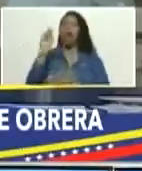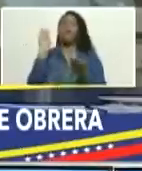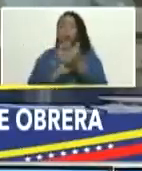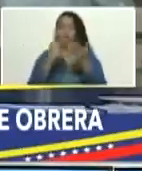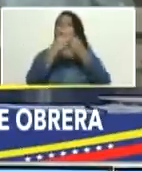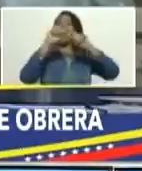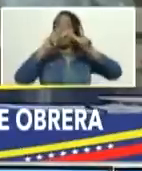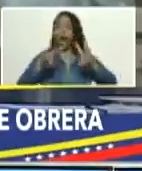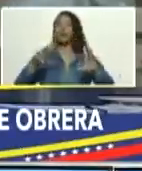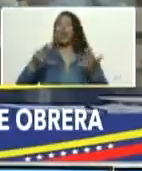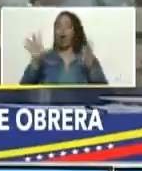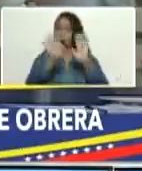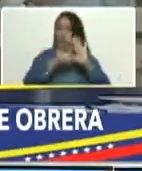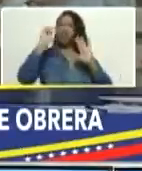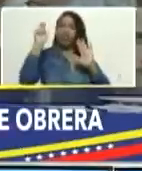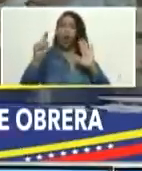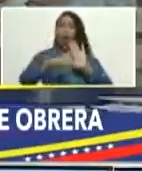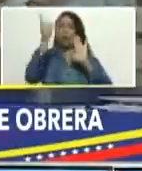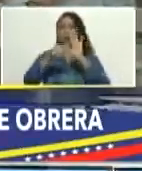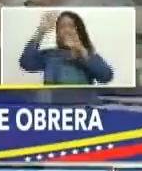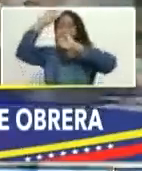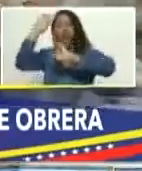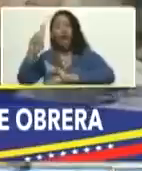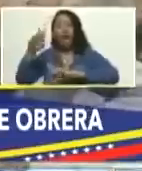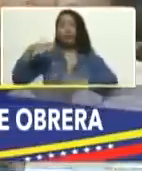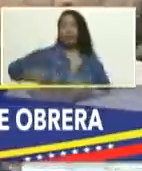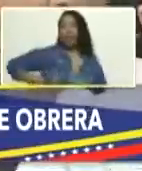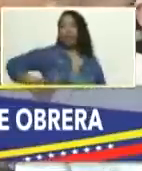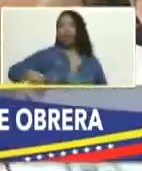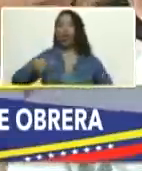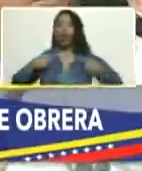la constitución, el pleno respeto a los derechos humanos.